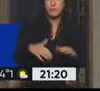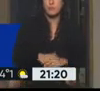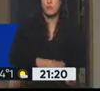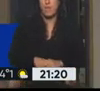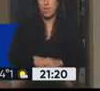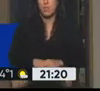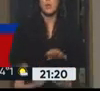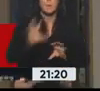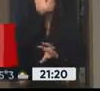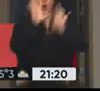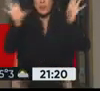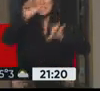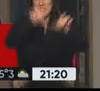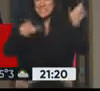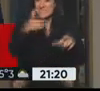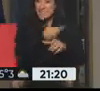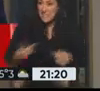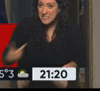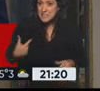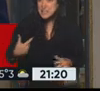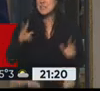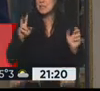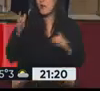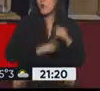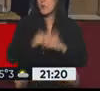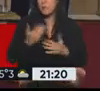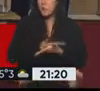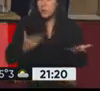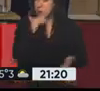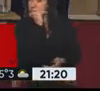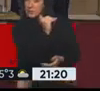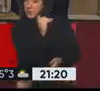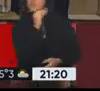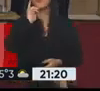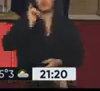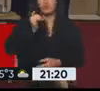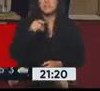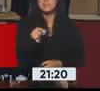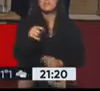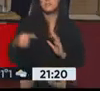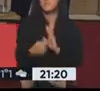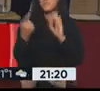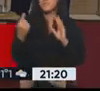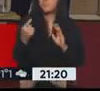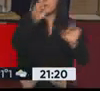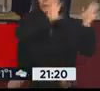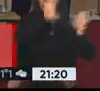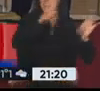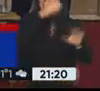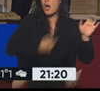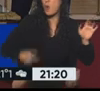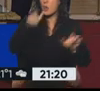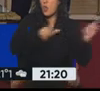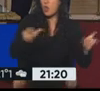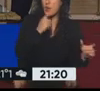habla las provincias ahí también con el tema de la obra pública? En gran parte sí, este había sido uno de los reclamos que les habían hecho